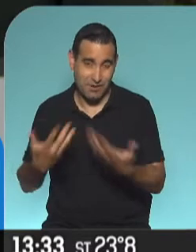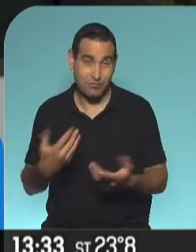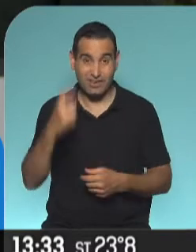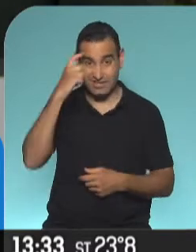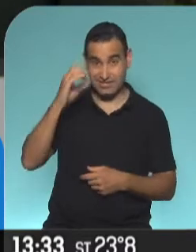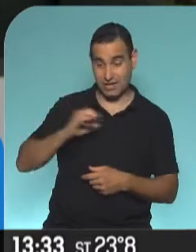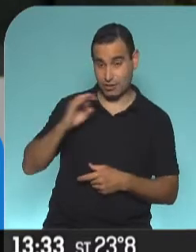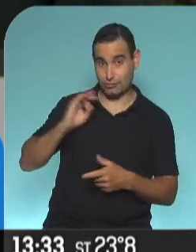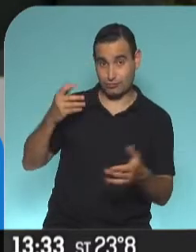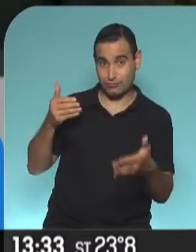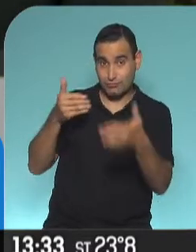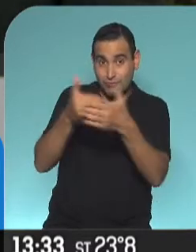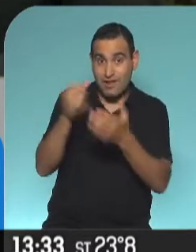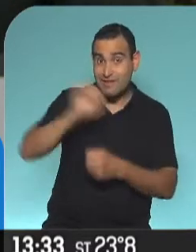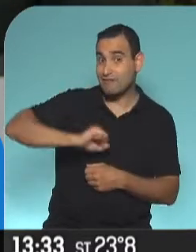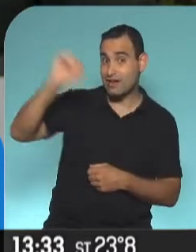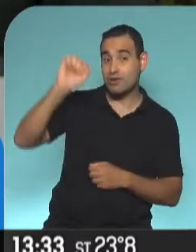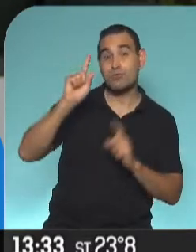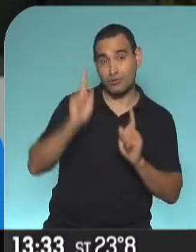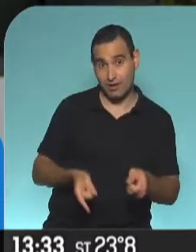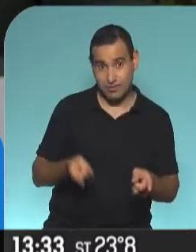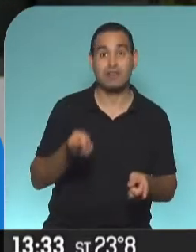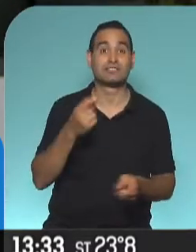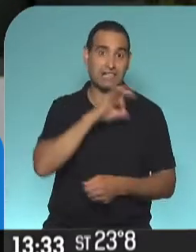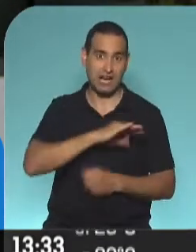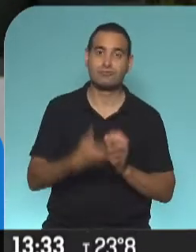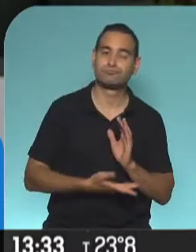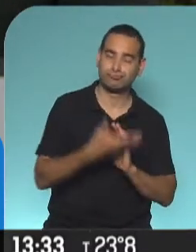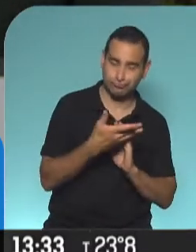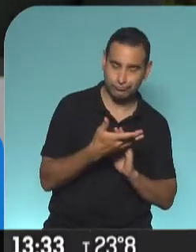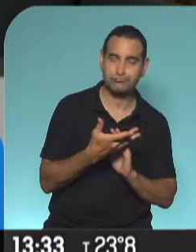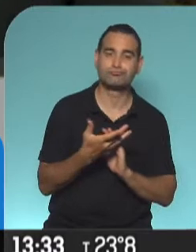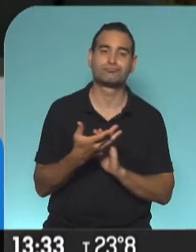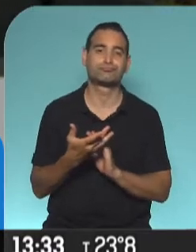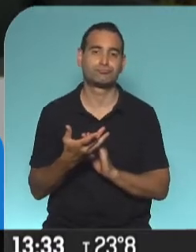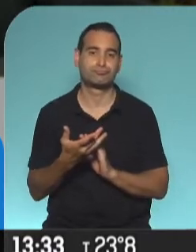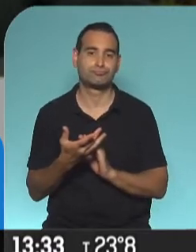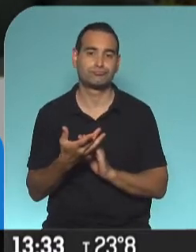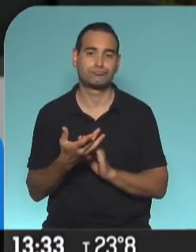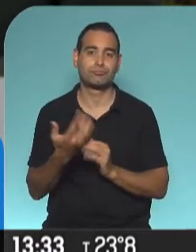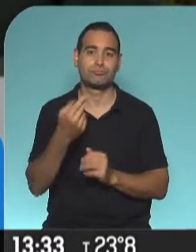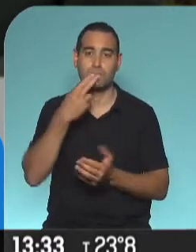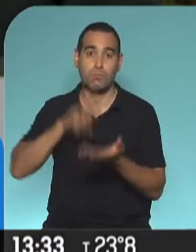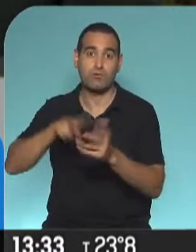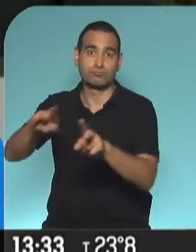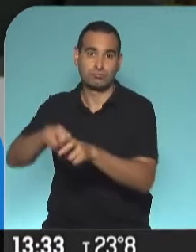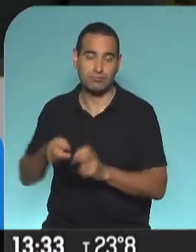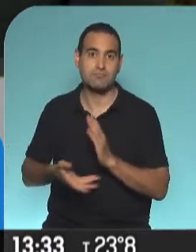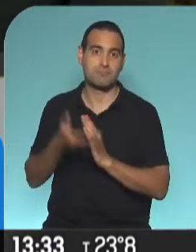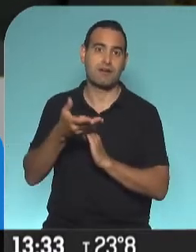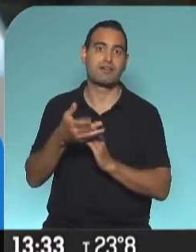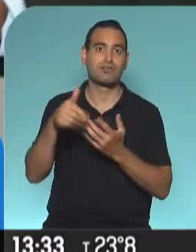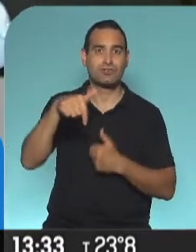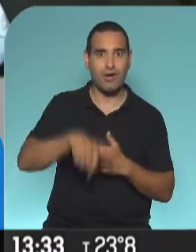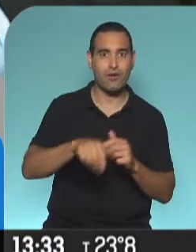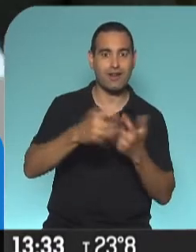años, donde hubo inflación, pero también hubo recuperación del salario, recuperación de la recaudación, entonces la fórmula